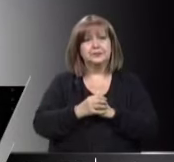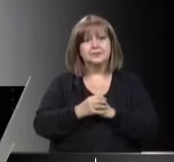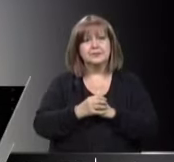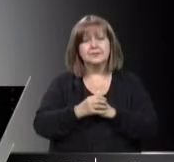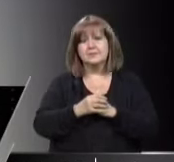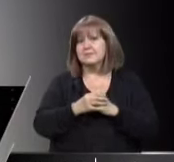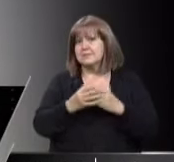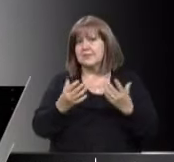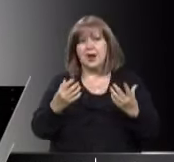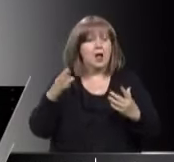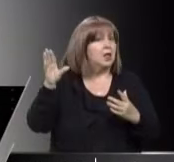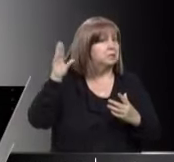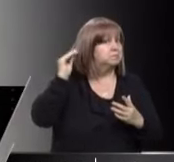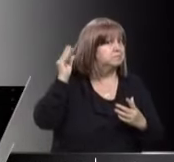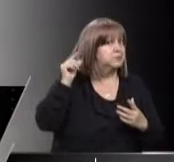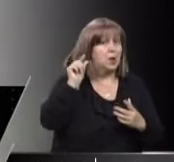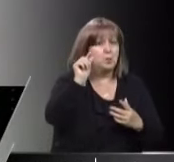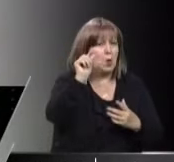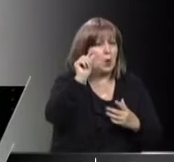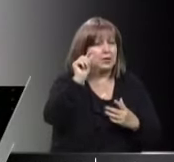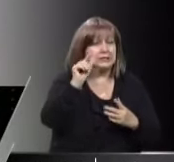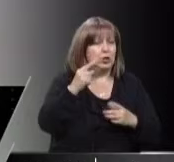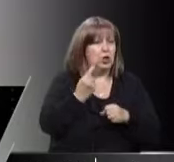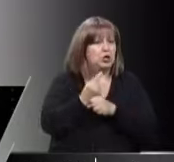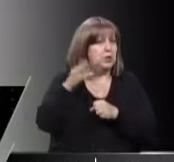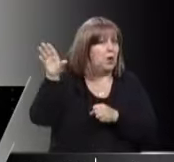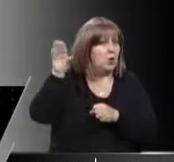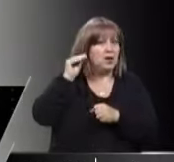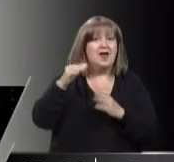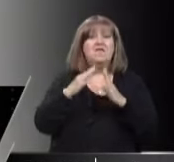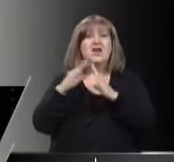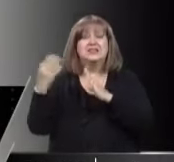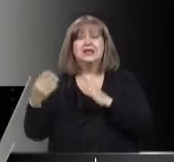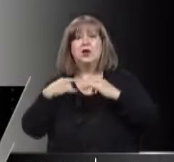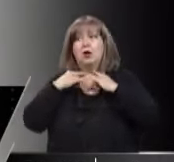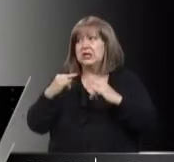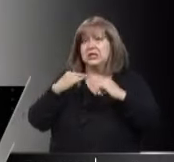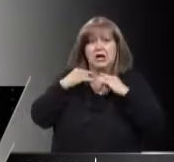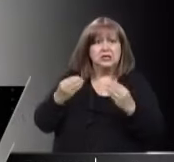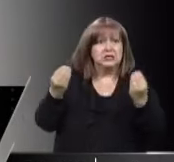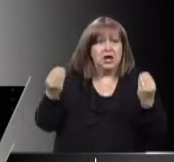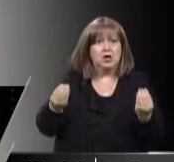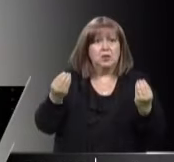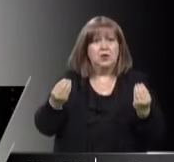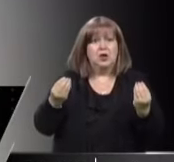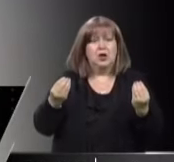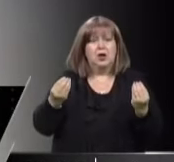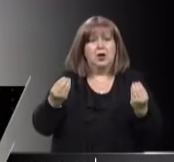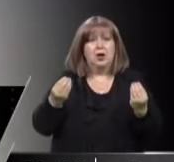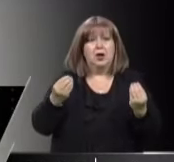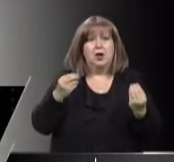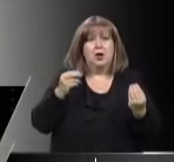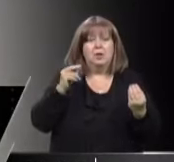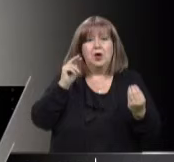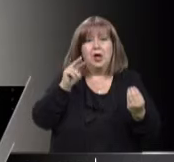claro No se logra escuchar No lo que pasa es que los vecinos comienzan a gritar no porque lo